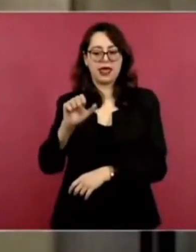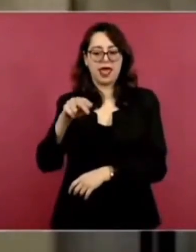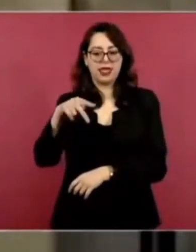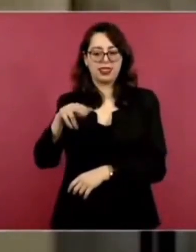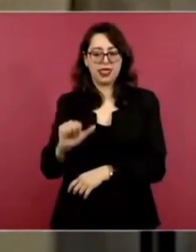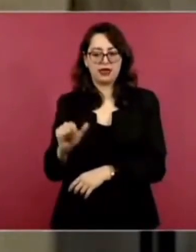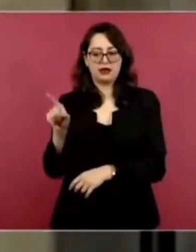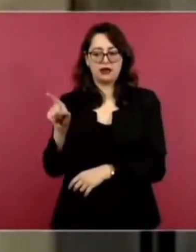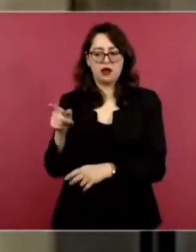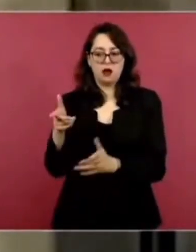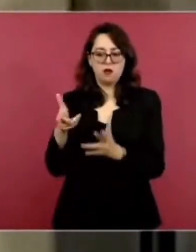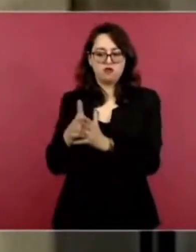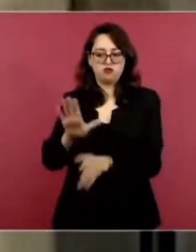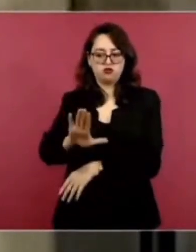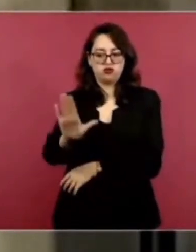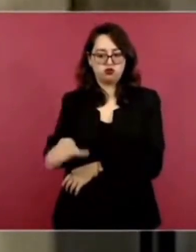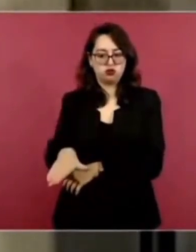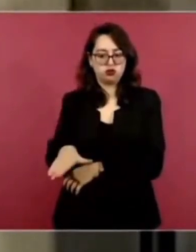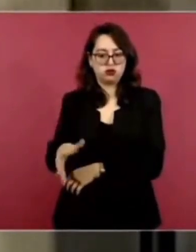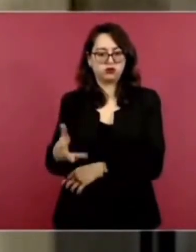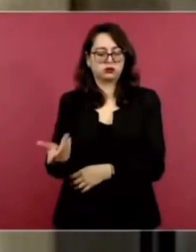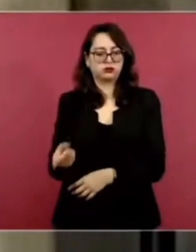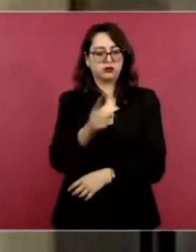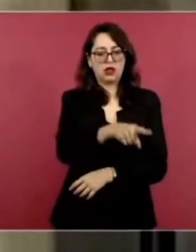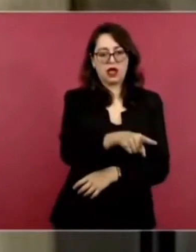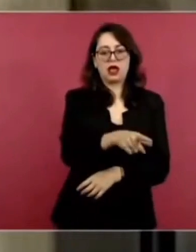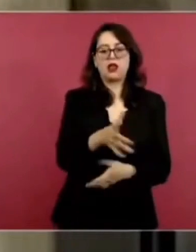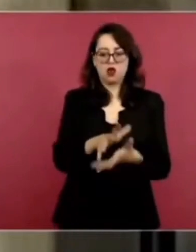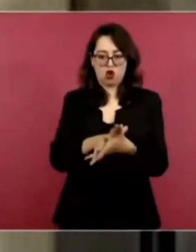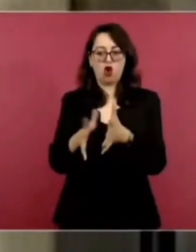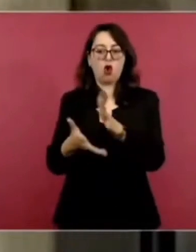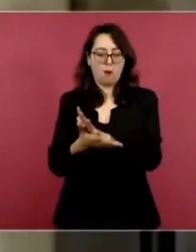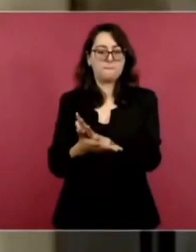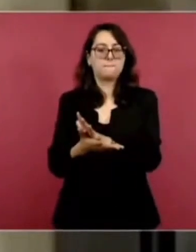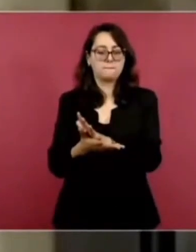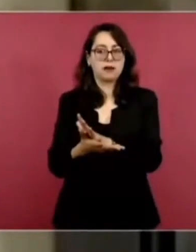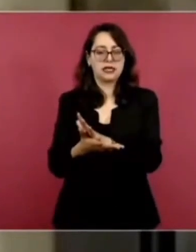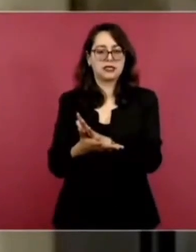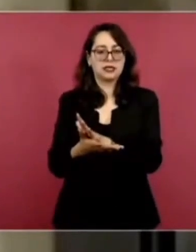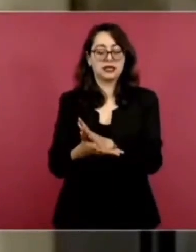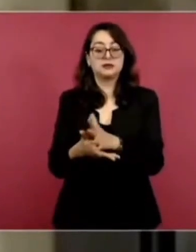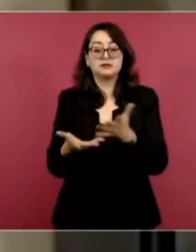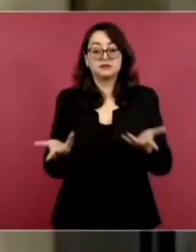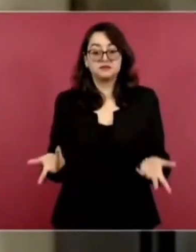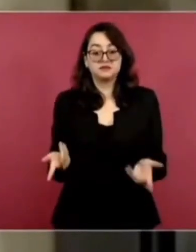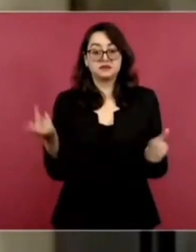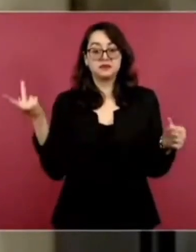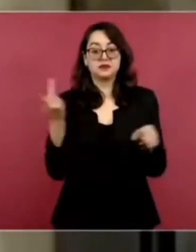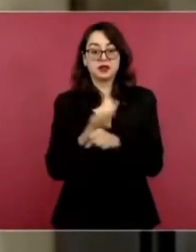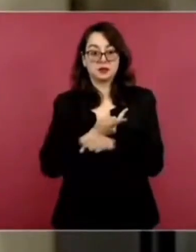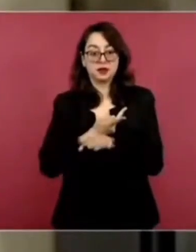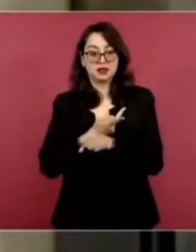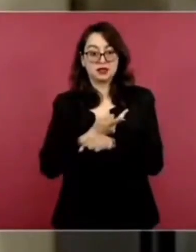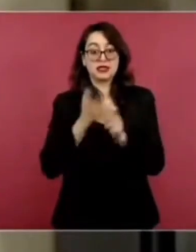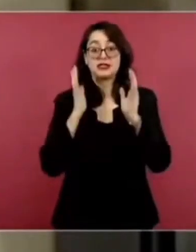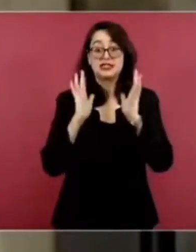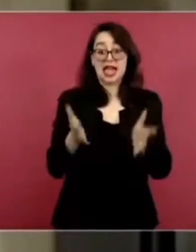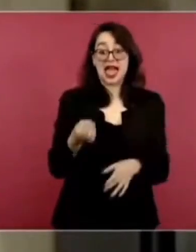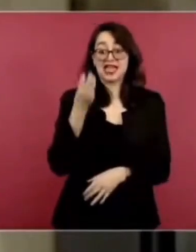ha otorgado pues 3 amparos por 3 órdenes de aprehensión